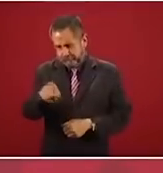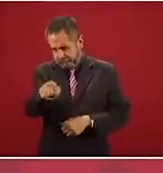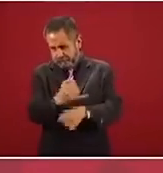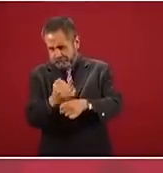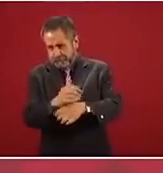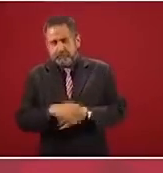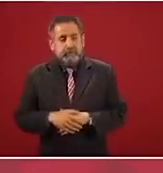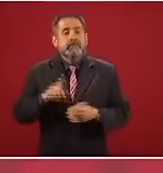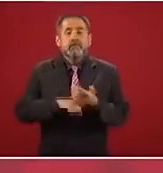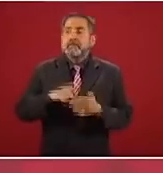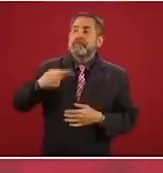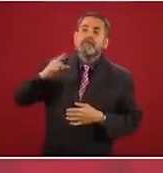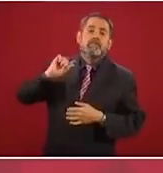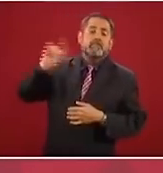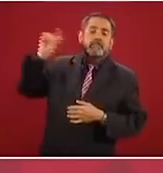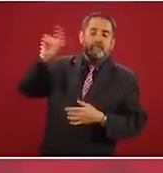influyentes